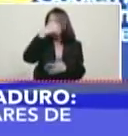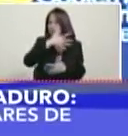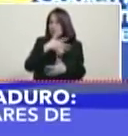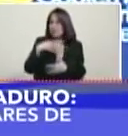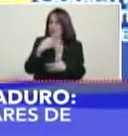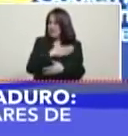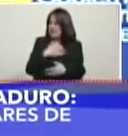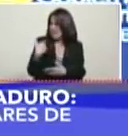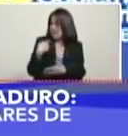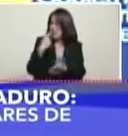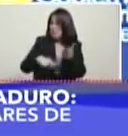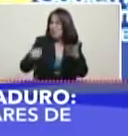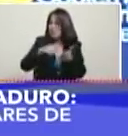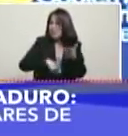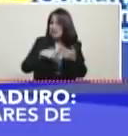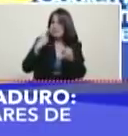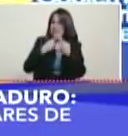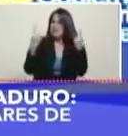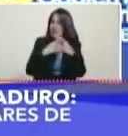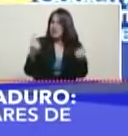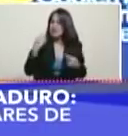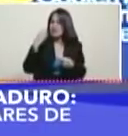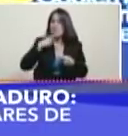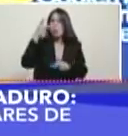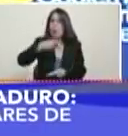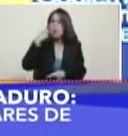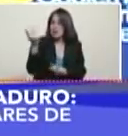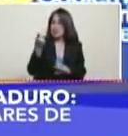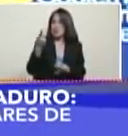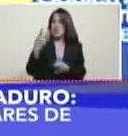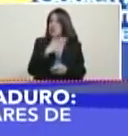las ideologías, la diversidad política y quiere imponer el